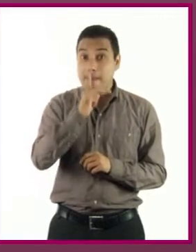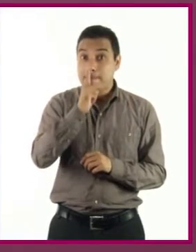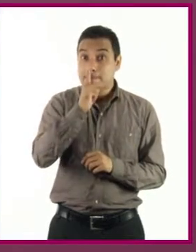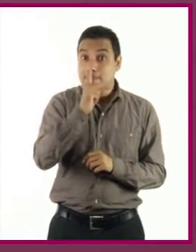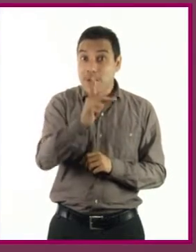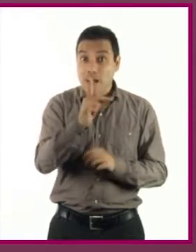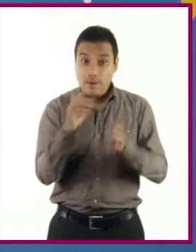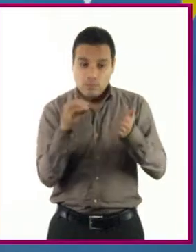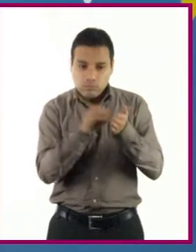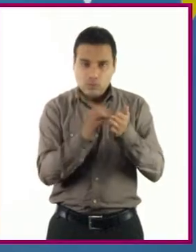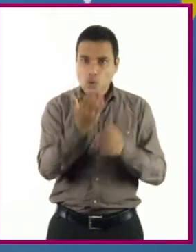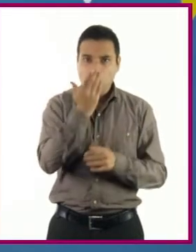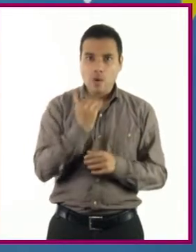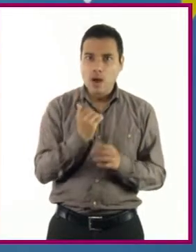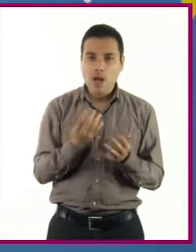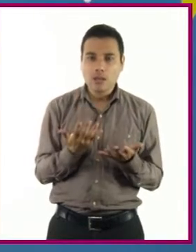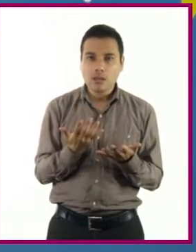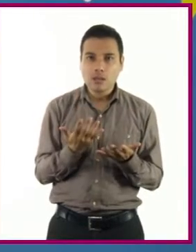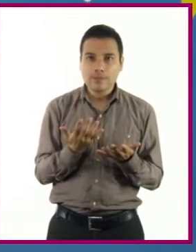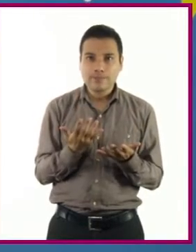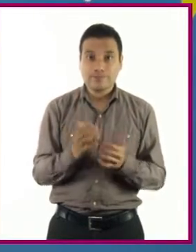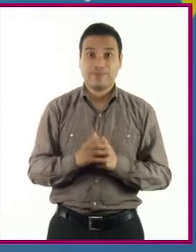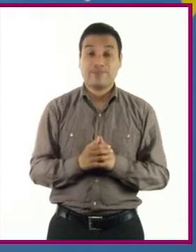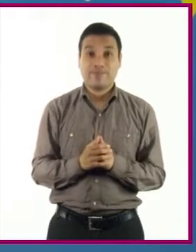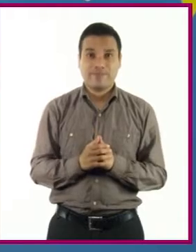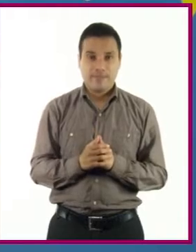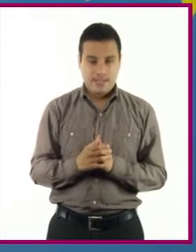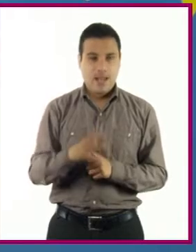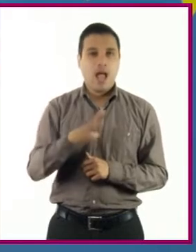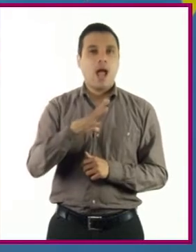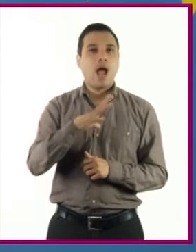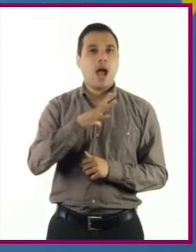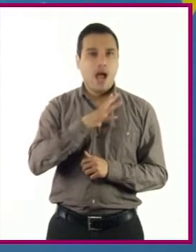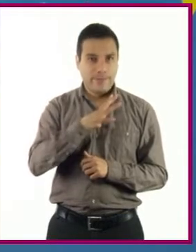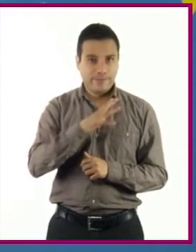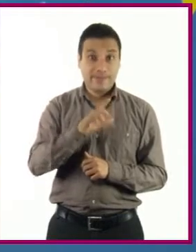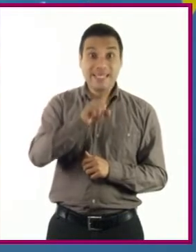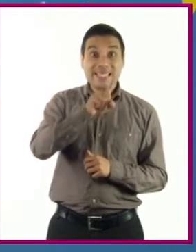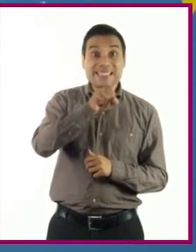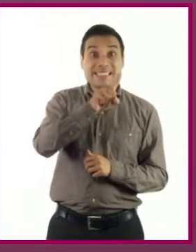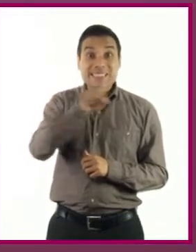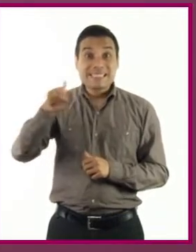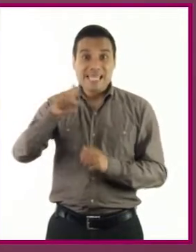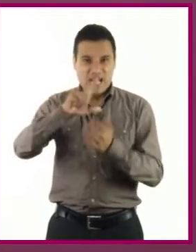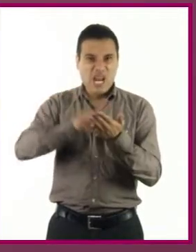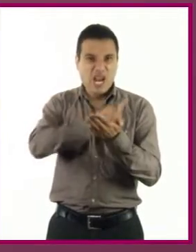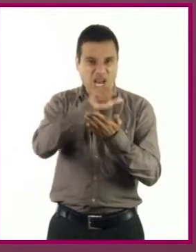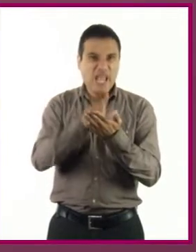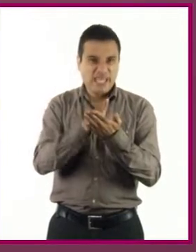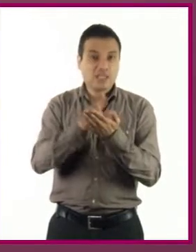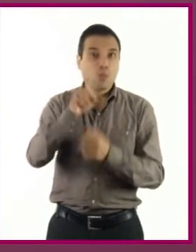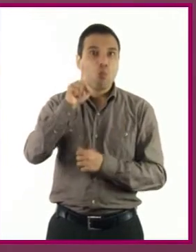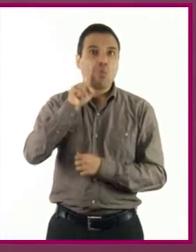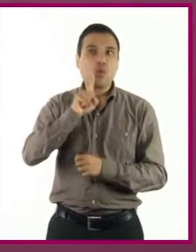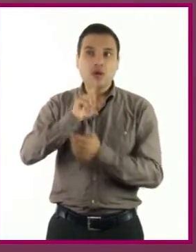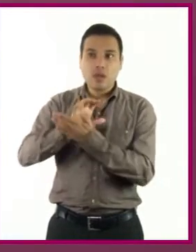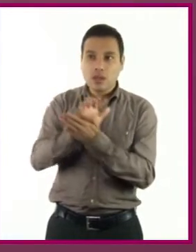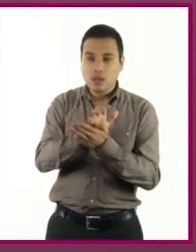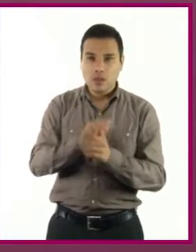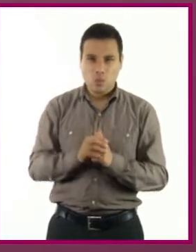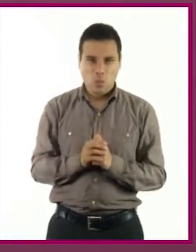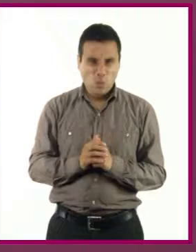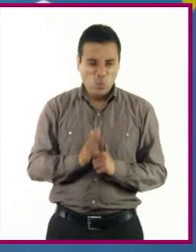Además, había más de 100 leyes que discriminaban a las personas por su género. ¿Más de 100 leyes?